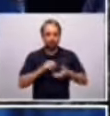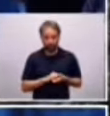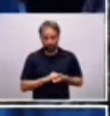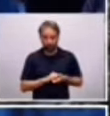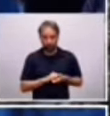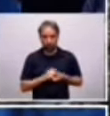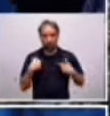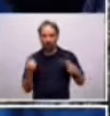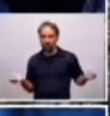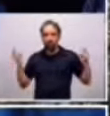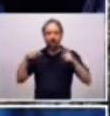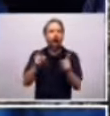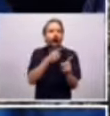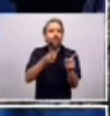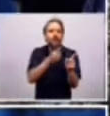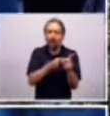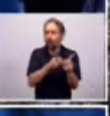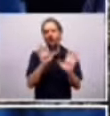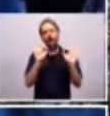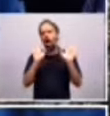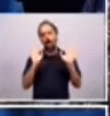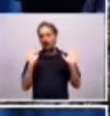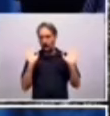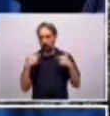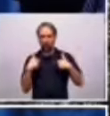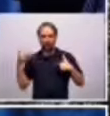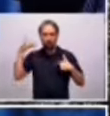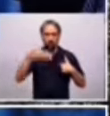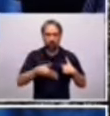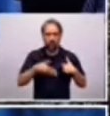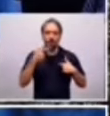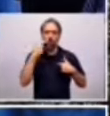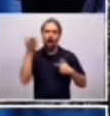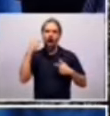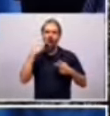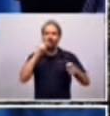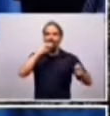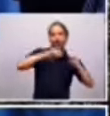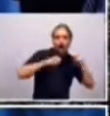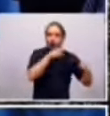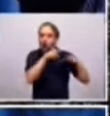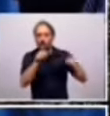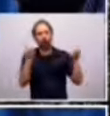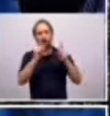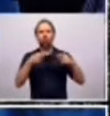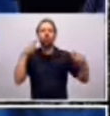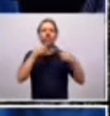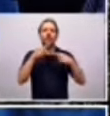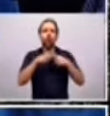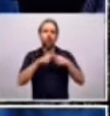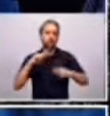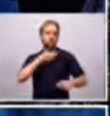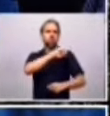otros tiene necesidad de que sea inmediato. Yo siempre creo que esperar, que el tiempo es un privilegio de los que pueden esperar, ¿no? Y preguntale a Alberto Fernández, que